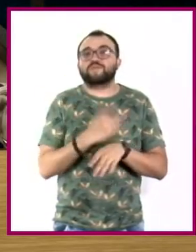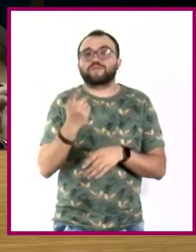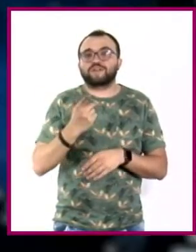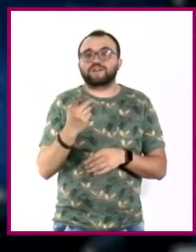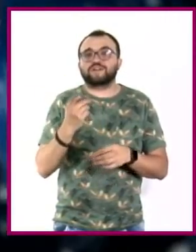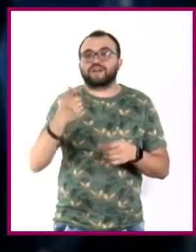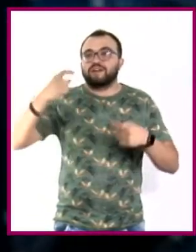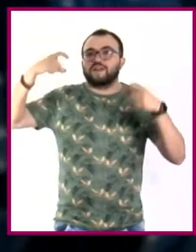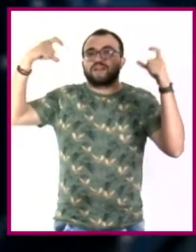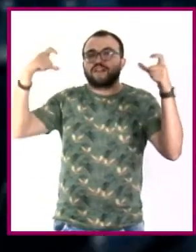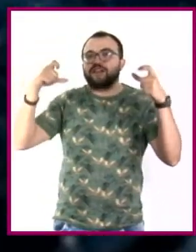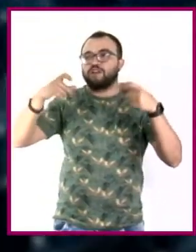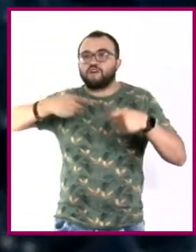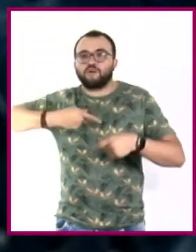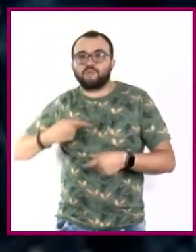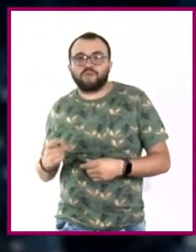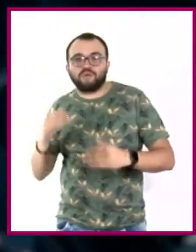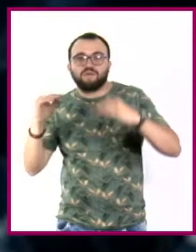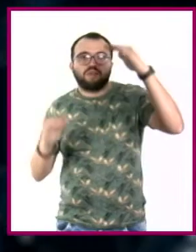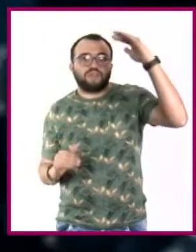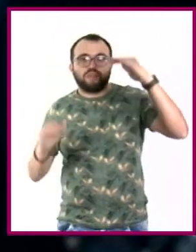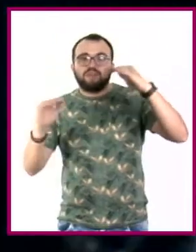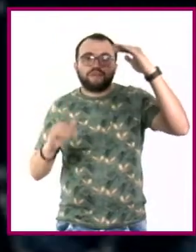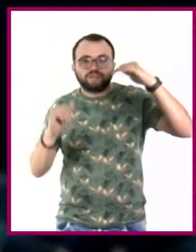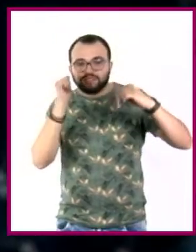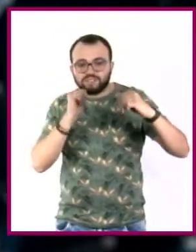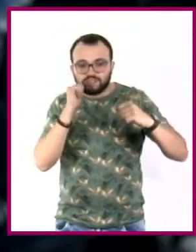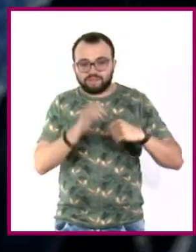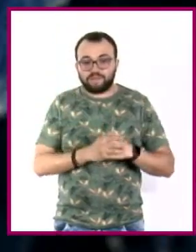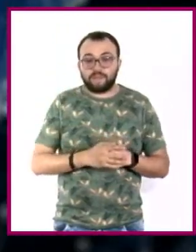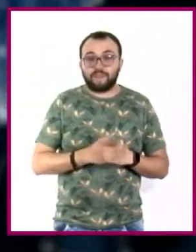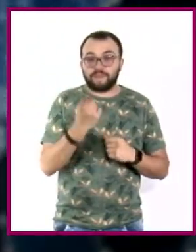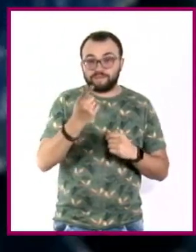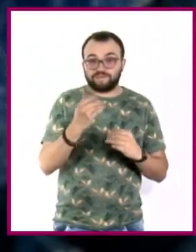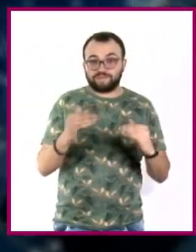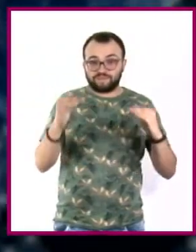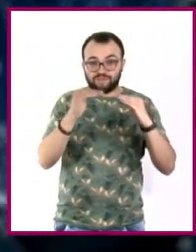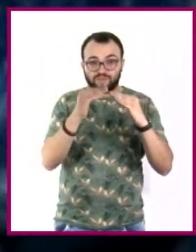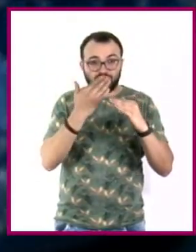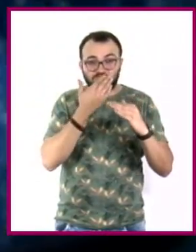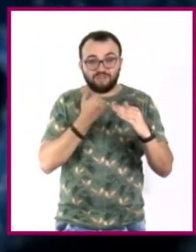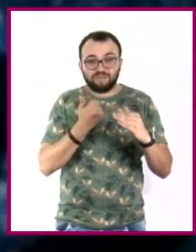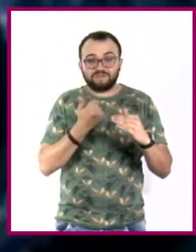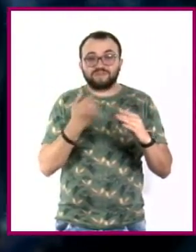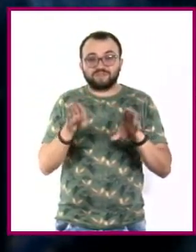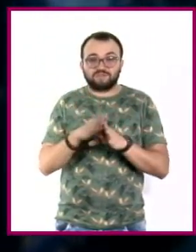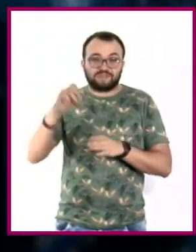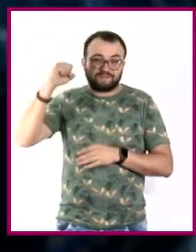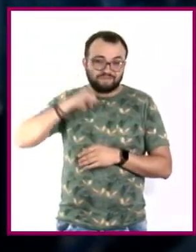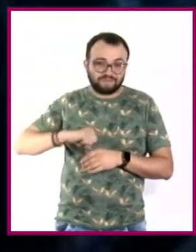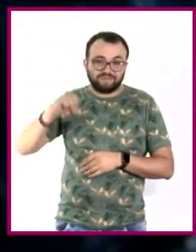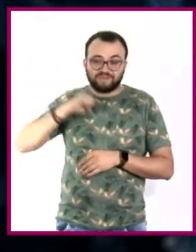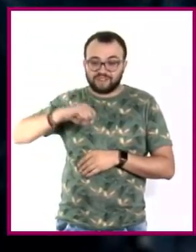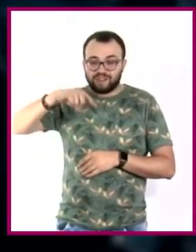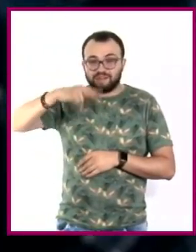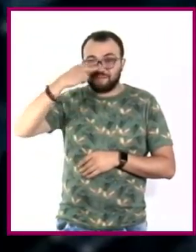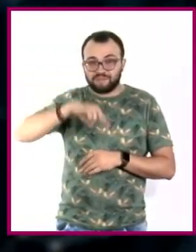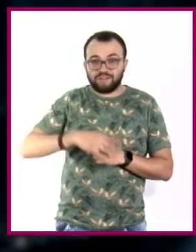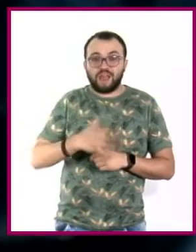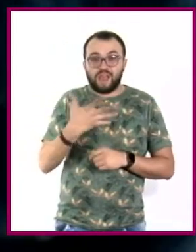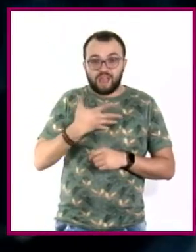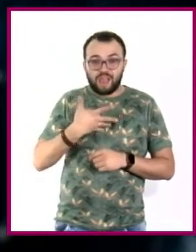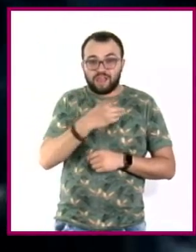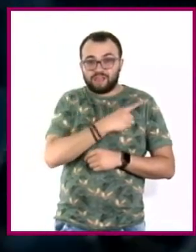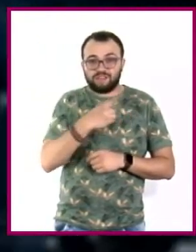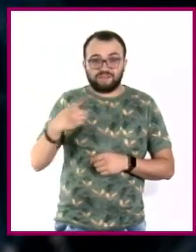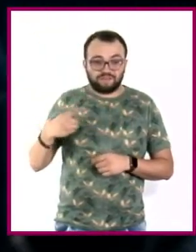sociales. Como mencionábamos hace rato, la desigualdad es un tema que se viene arrastrando desde hace siglos en México. Existe una deuda